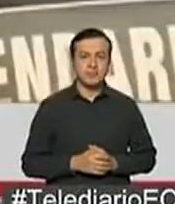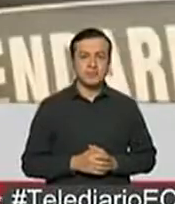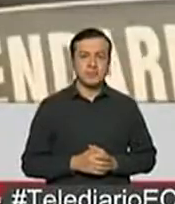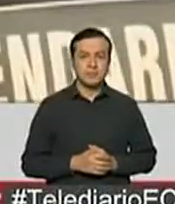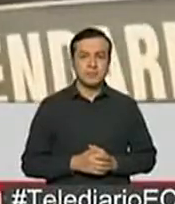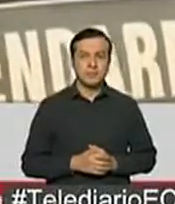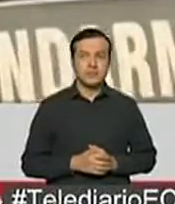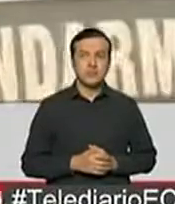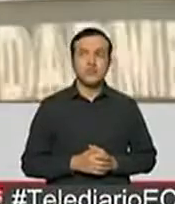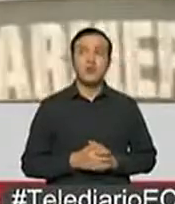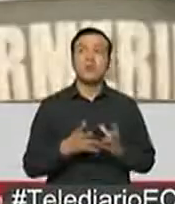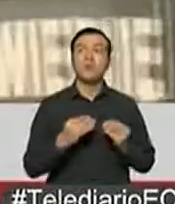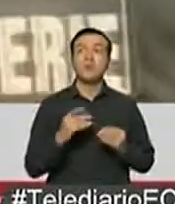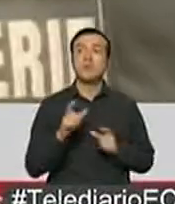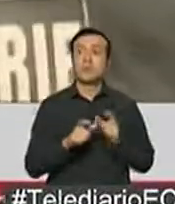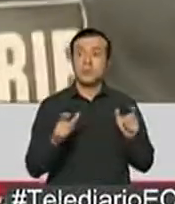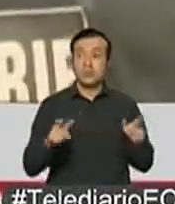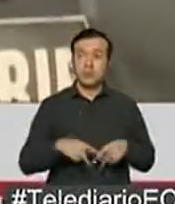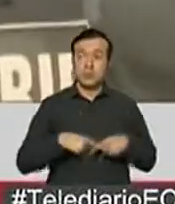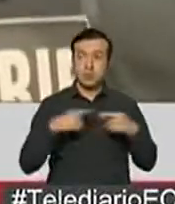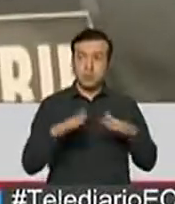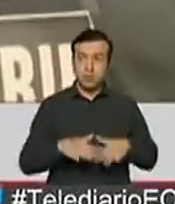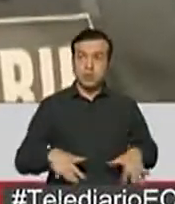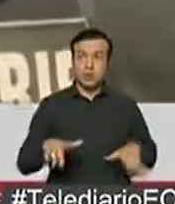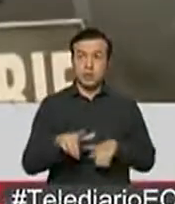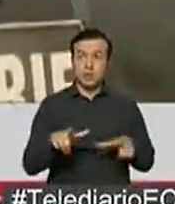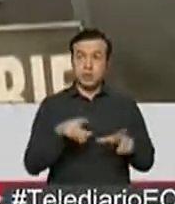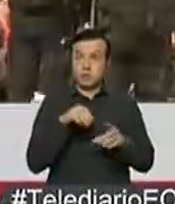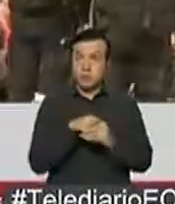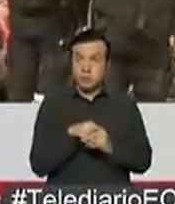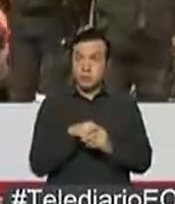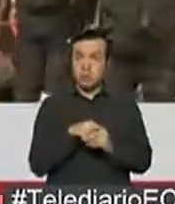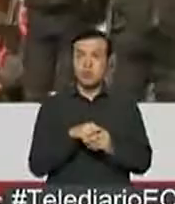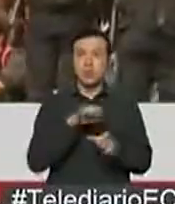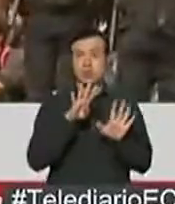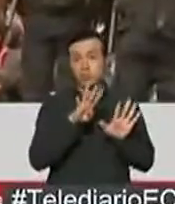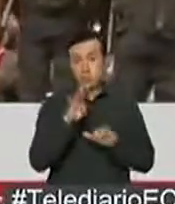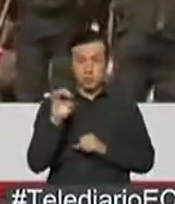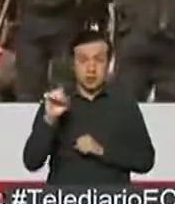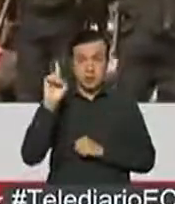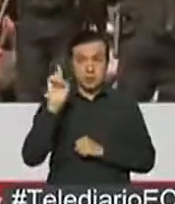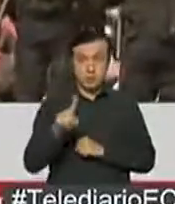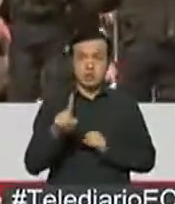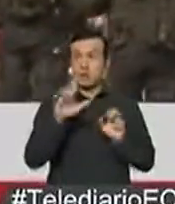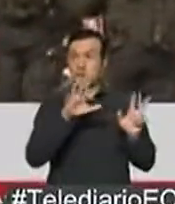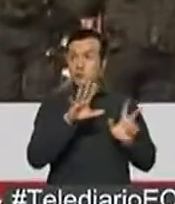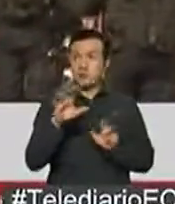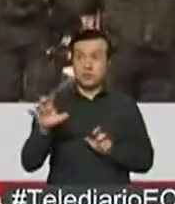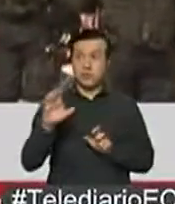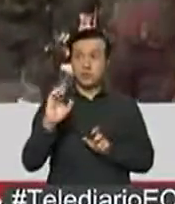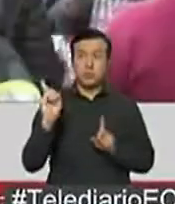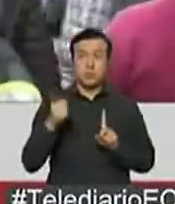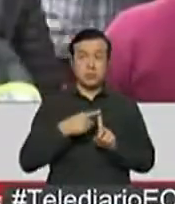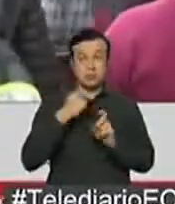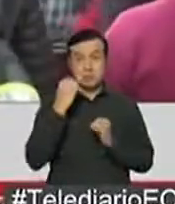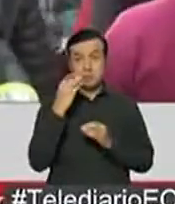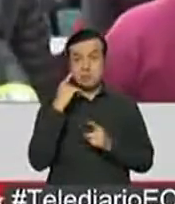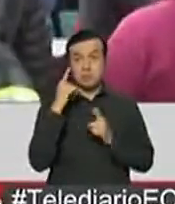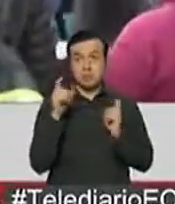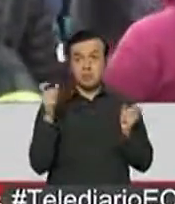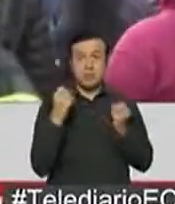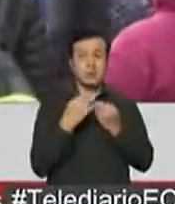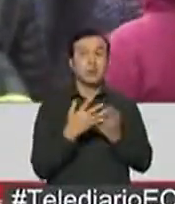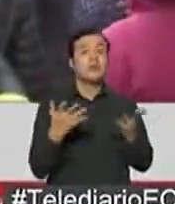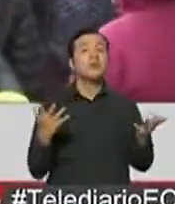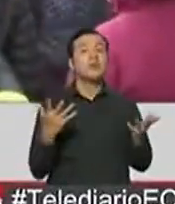muchas de las personas que vivían en ese campamento entre 900 y 1800 según el primer recuento oficial provisional